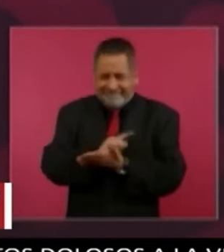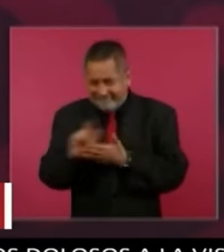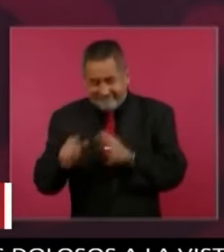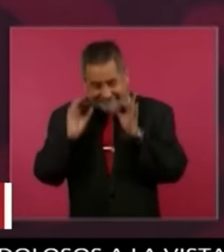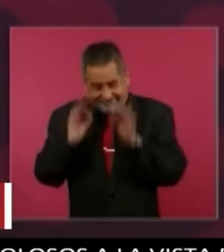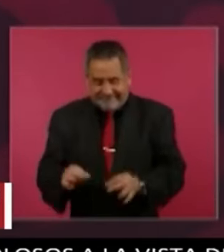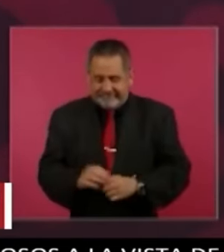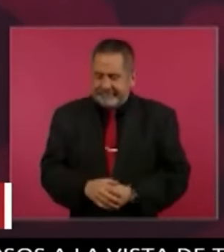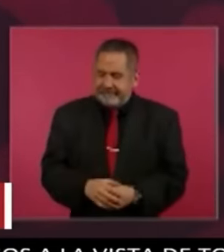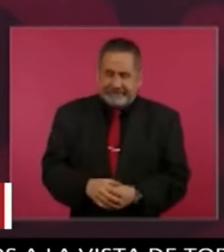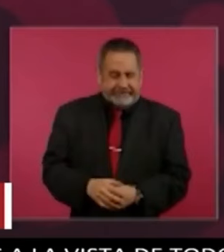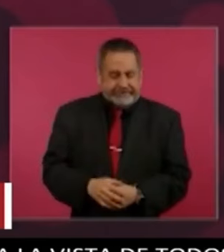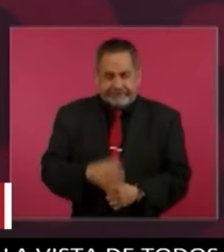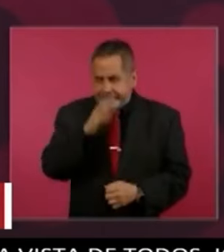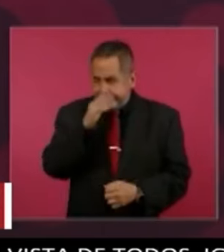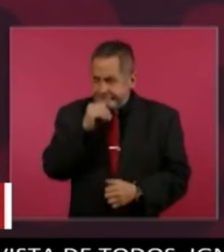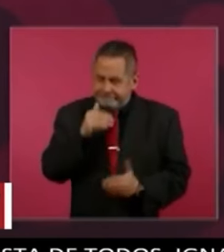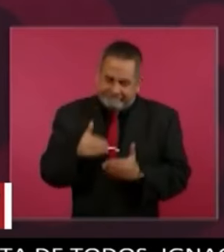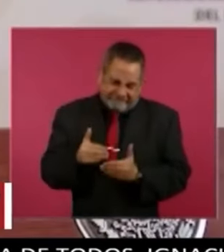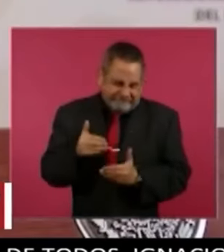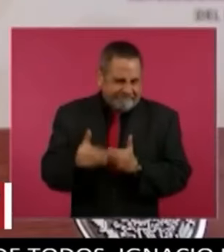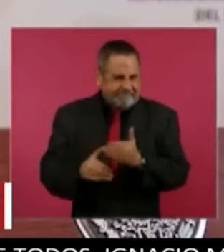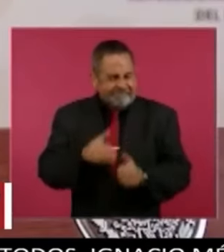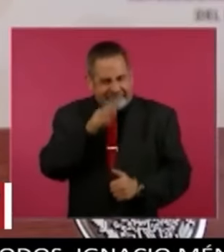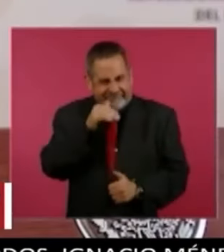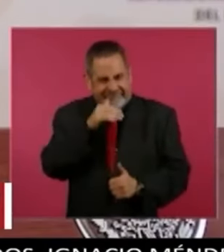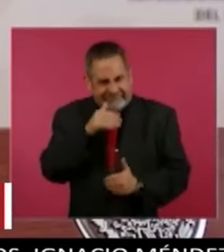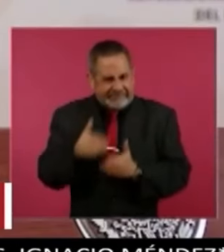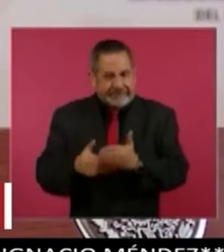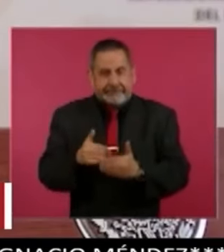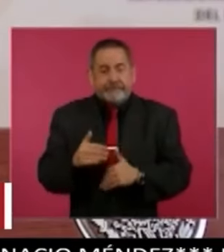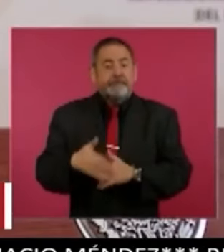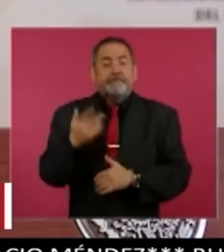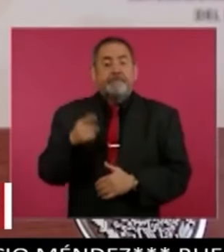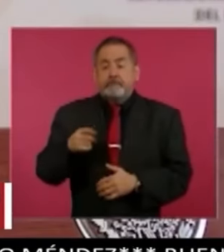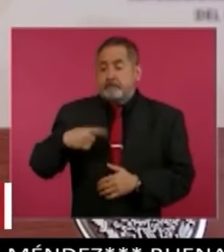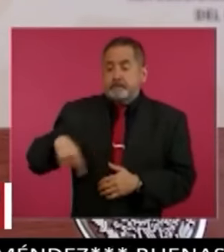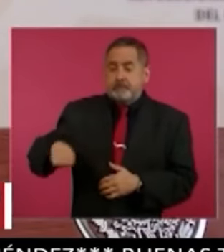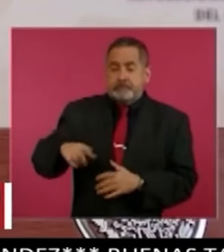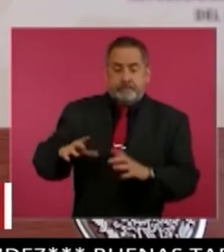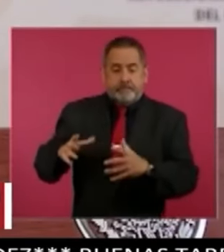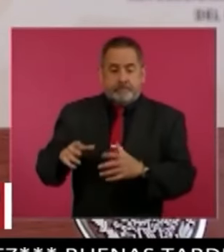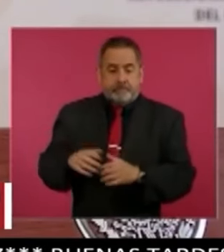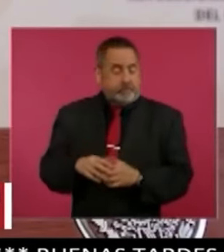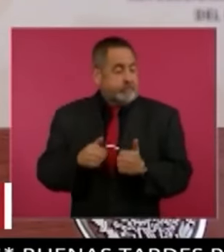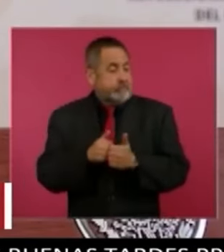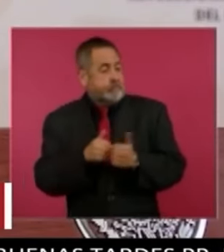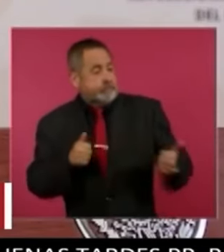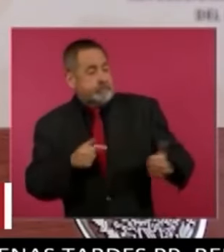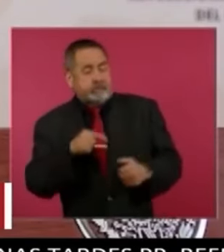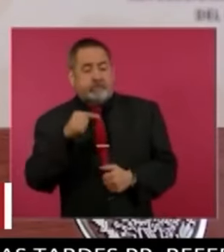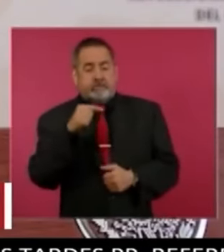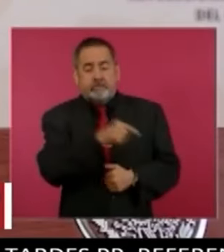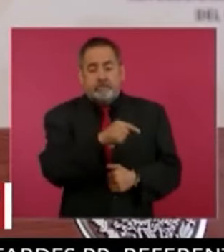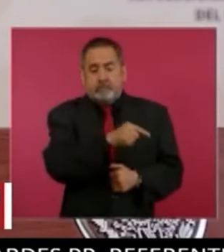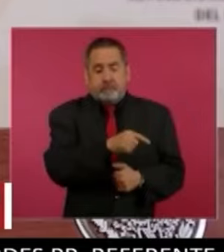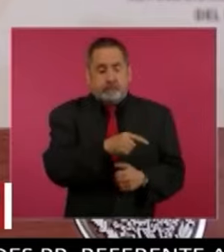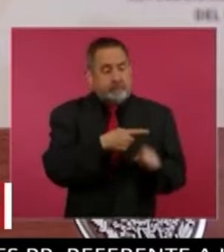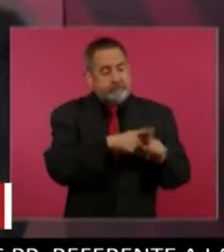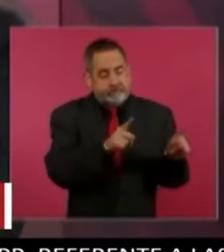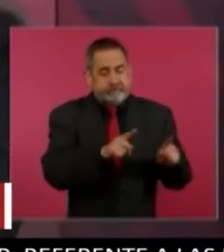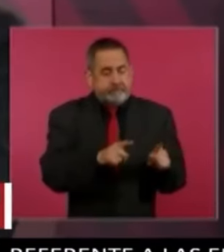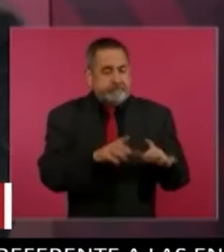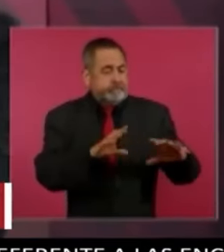mexicanos, hombres y mujeres libres, vayamos a votar en conciencia el 2 de junio, a sabiendas que los apoyos